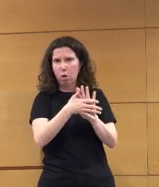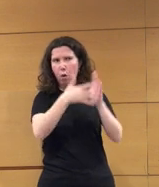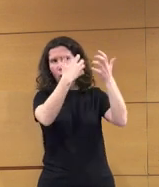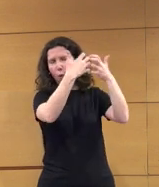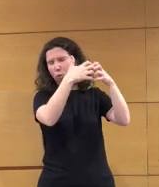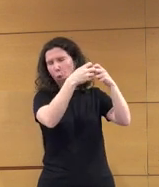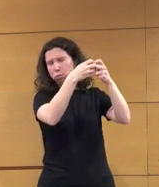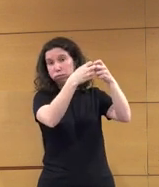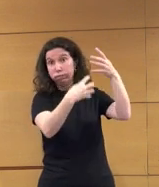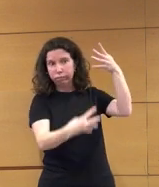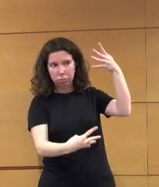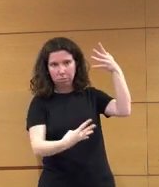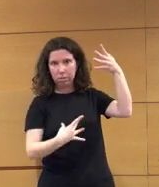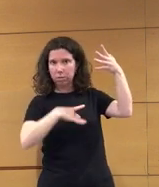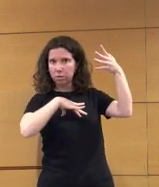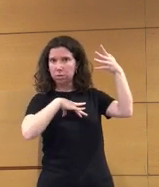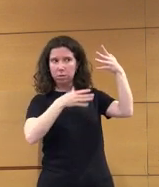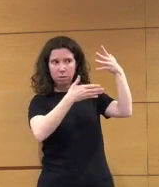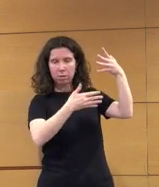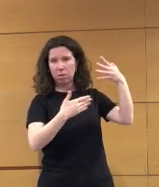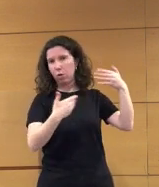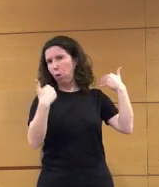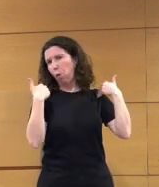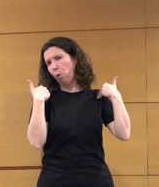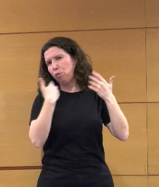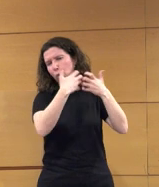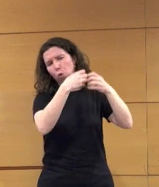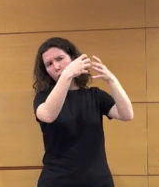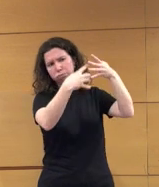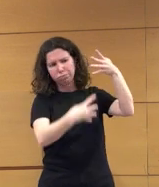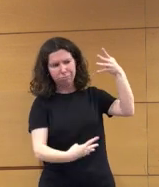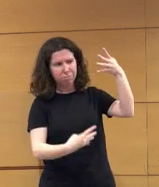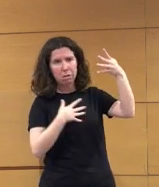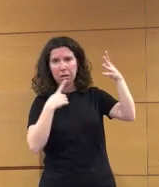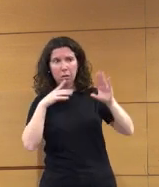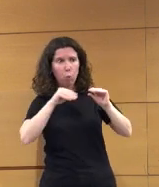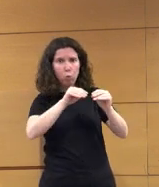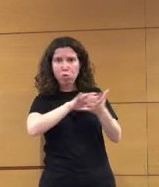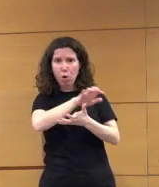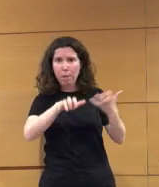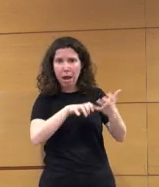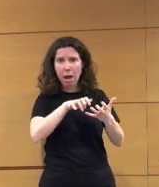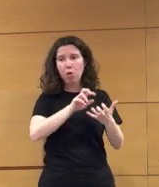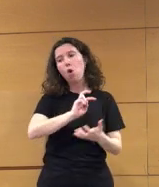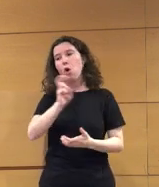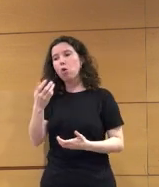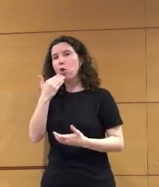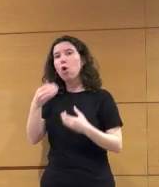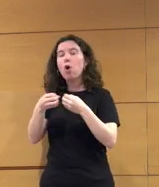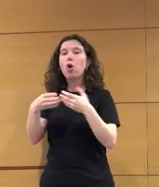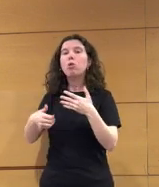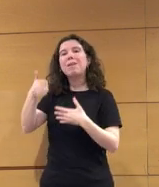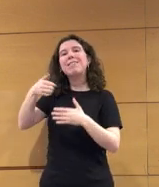tiene al abasto, ¿no? Tiene tantas funcionalidades que dificulta su uso, y este mail accesible que fue desarrollado en este proyecto